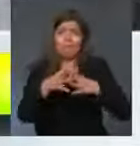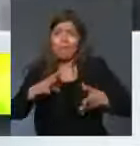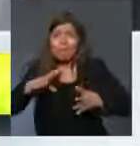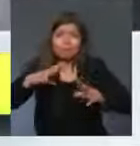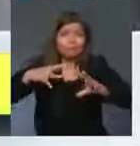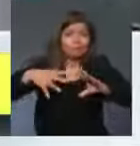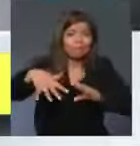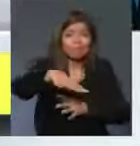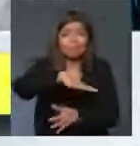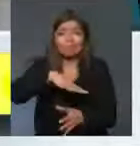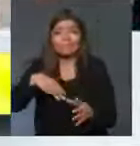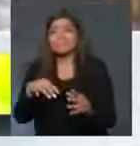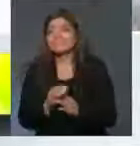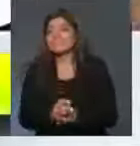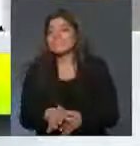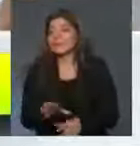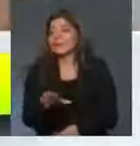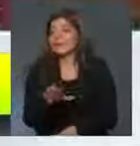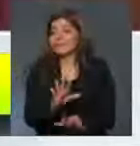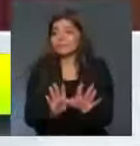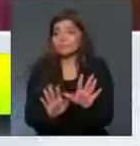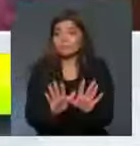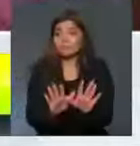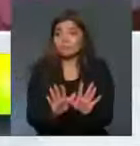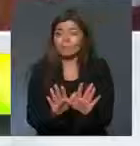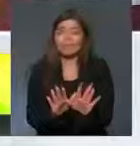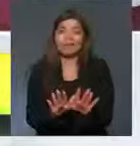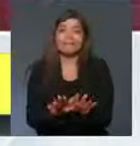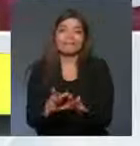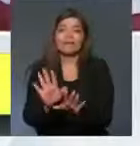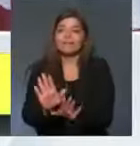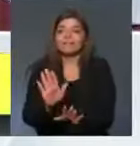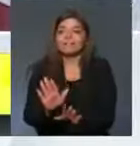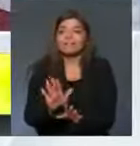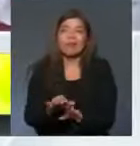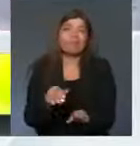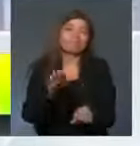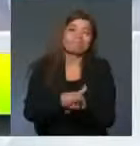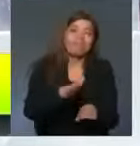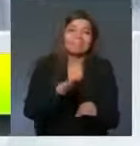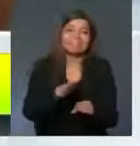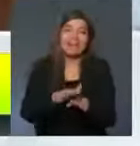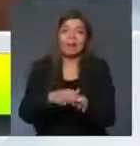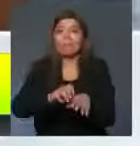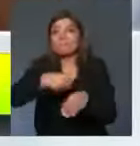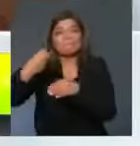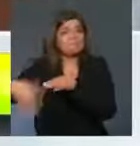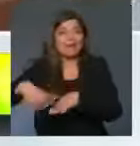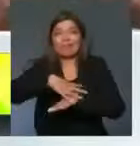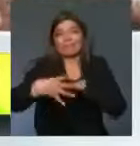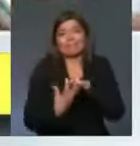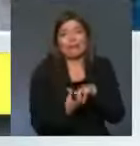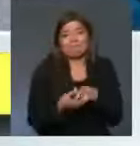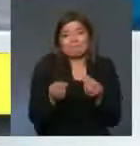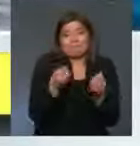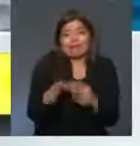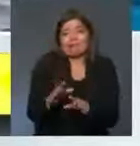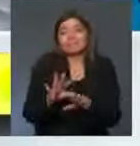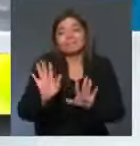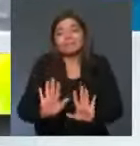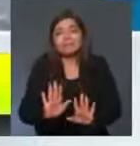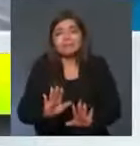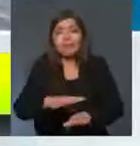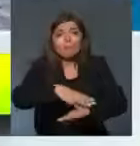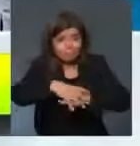Parece que perdió un zapato, se le sale un zapato a Daniel, este es nuestro recién pisotón, y pierde un zapato, por eso se detiene. Pero ya lo puso, puede seguir